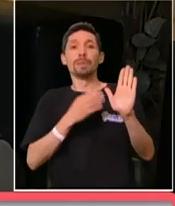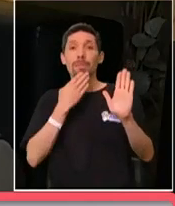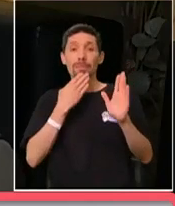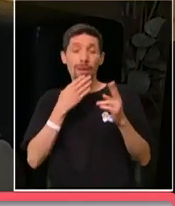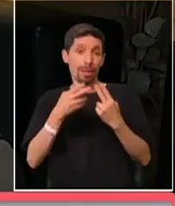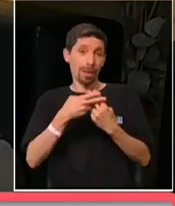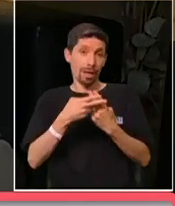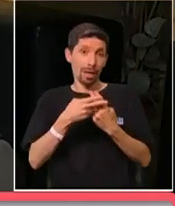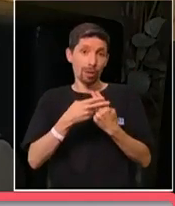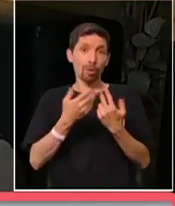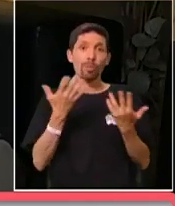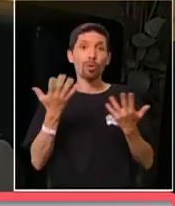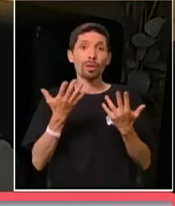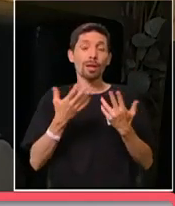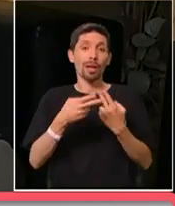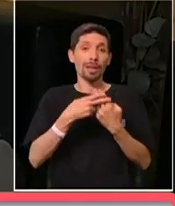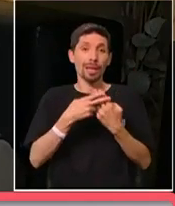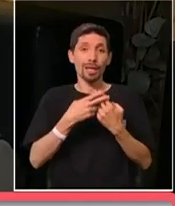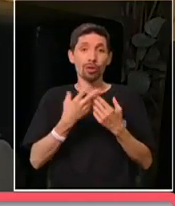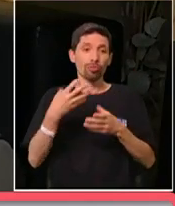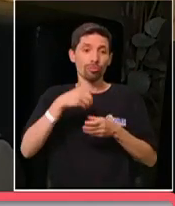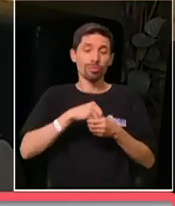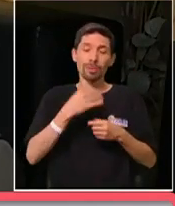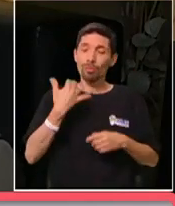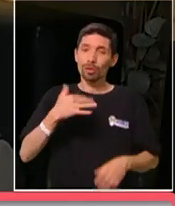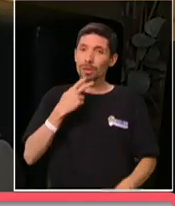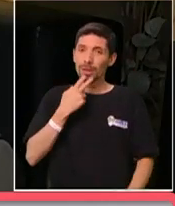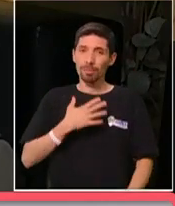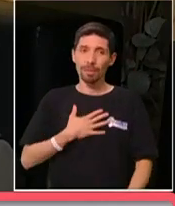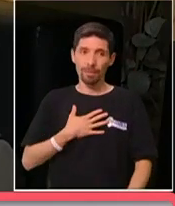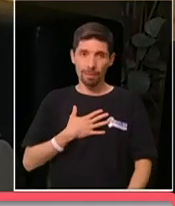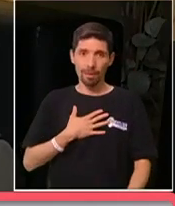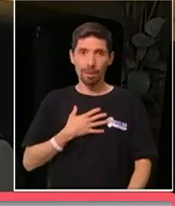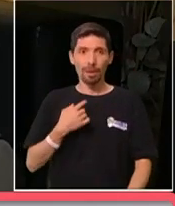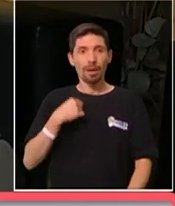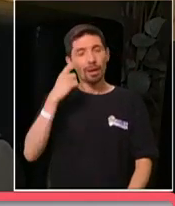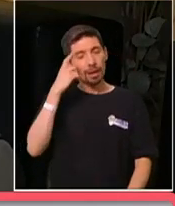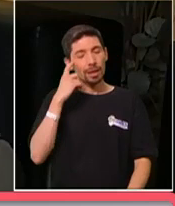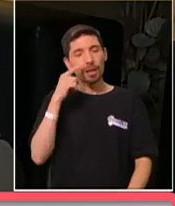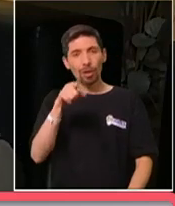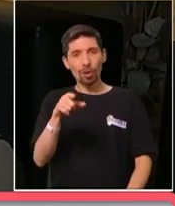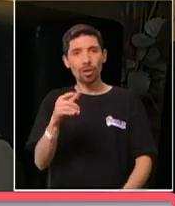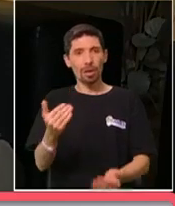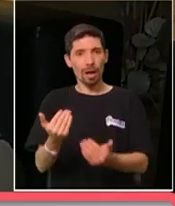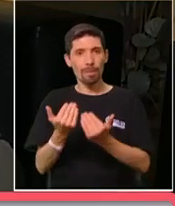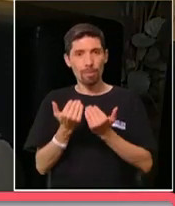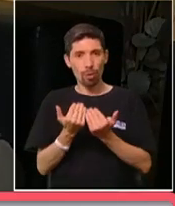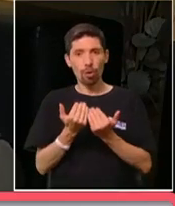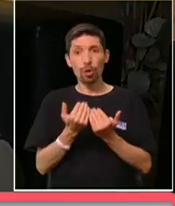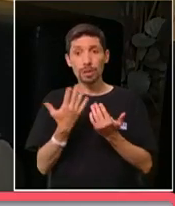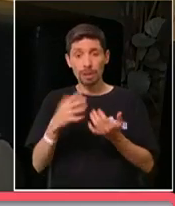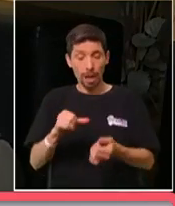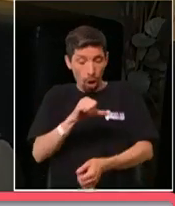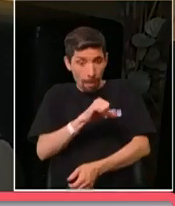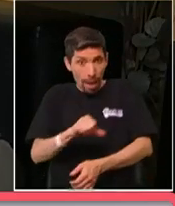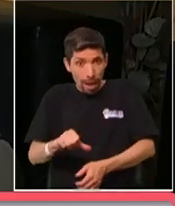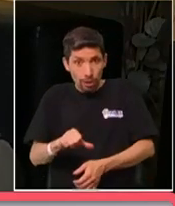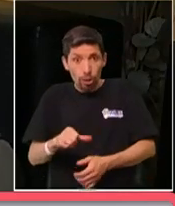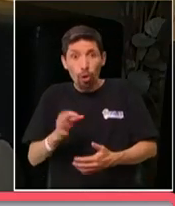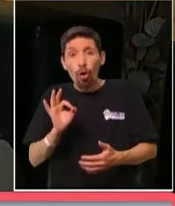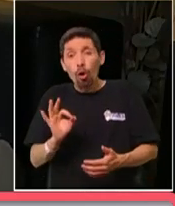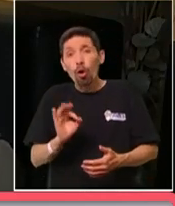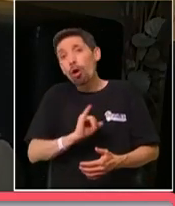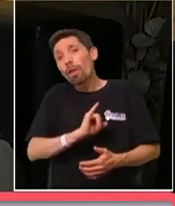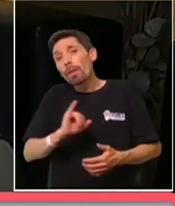Teletón, porque la Teletón ha sido muy fundamental en mi vida, y creo que ha sido un apoyo después de cada operación o de cada